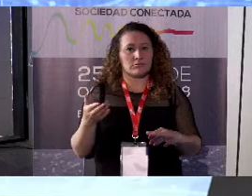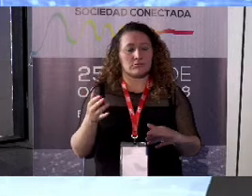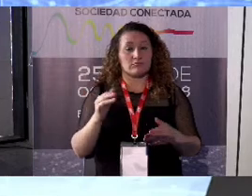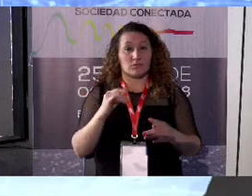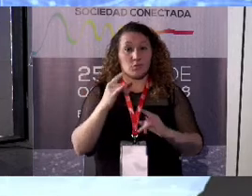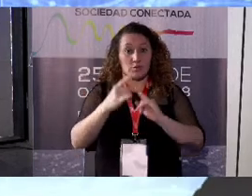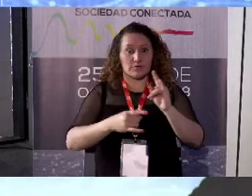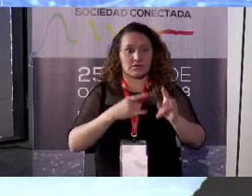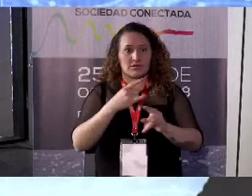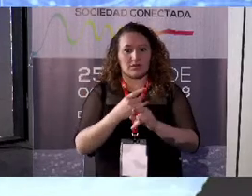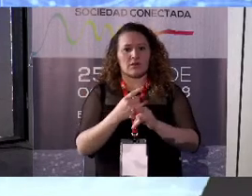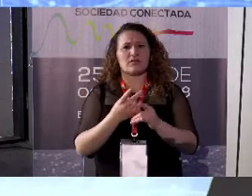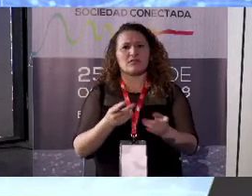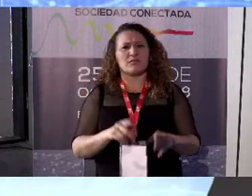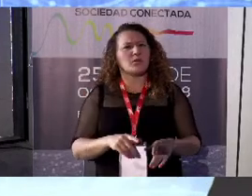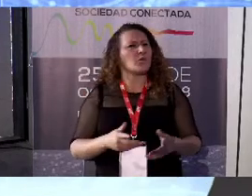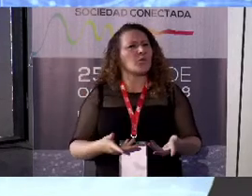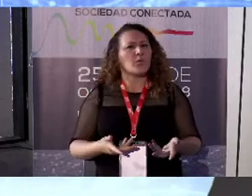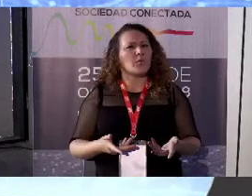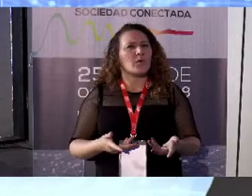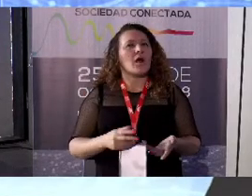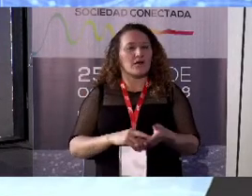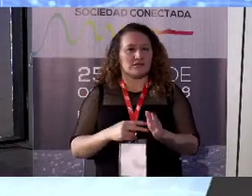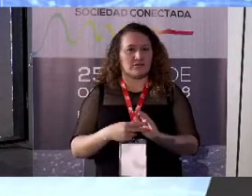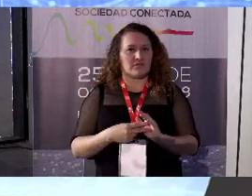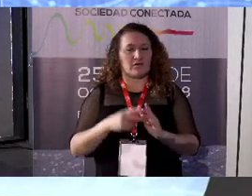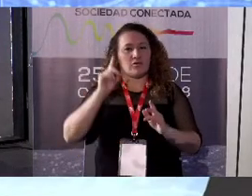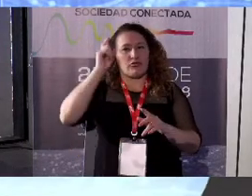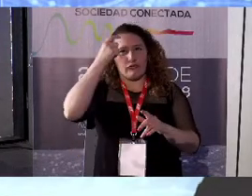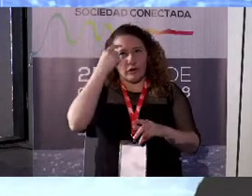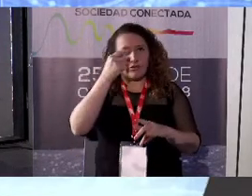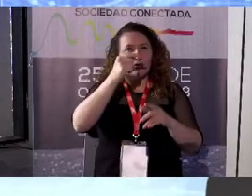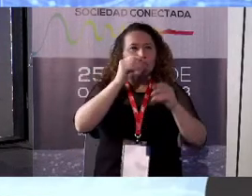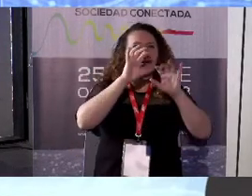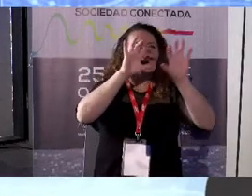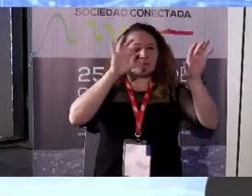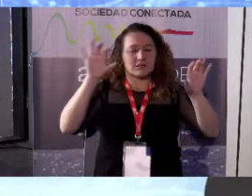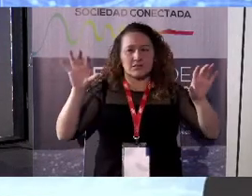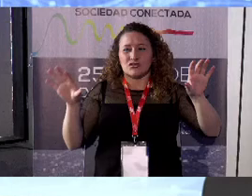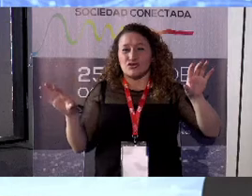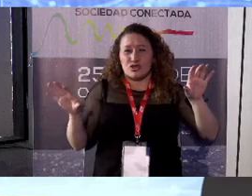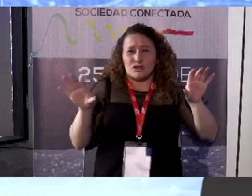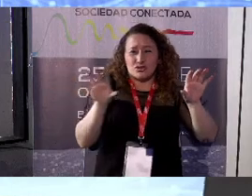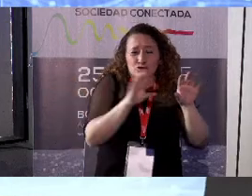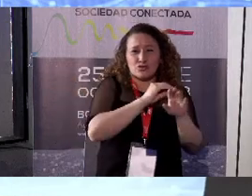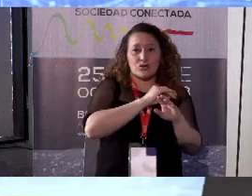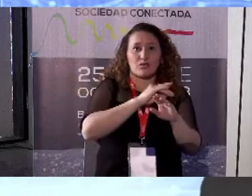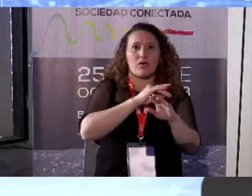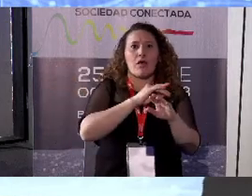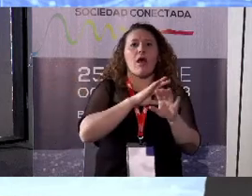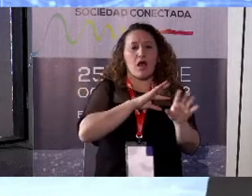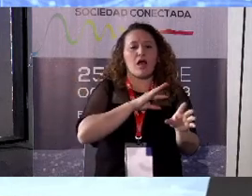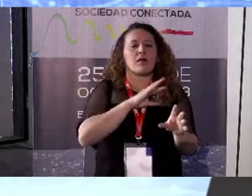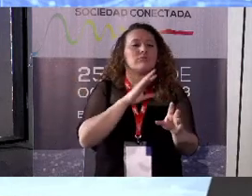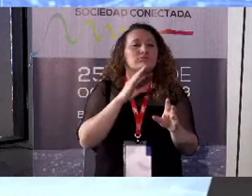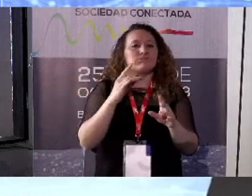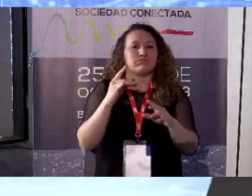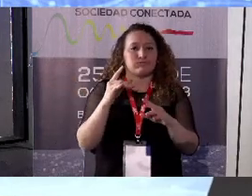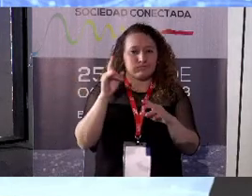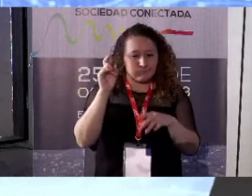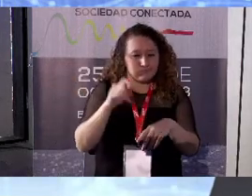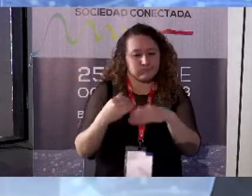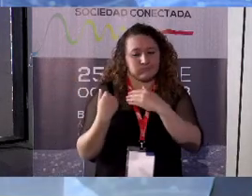universalidad también tiene que ser del lado de los países de los gobiernos de todos los los entes involucrados para que estrictamente se